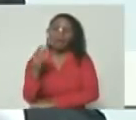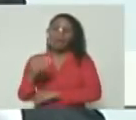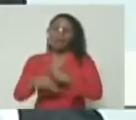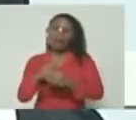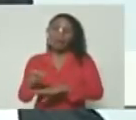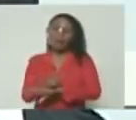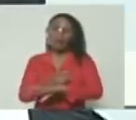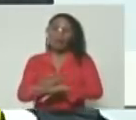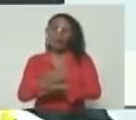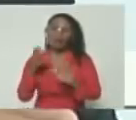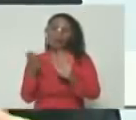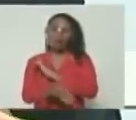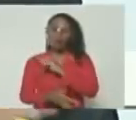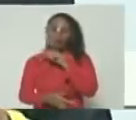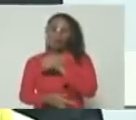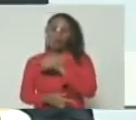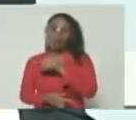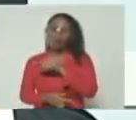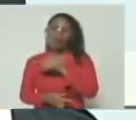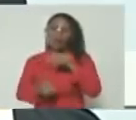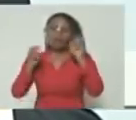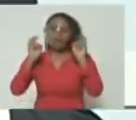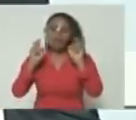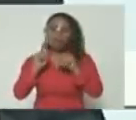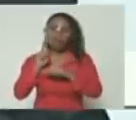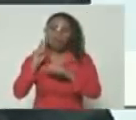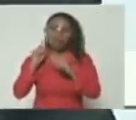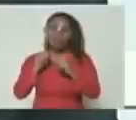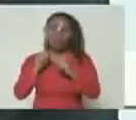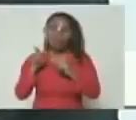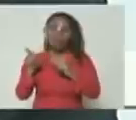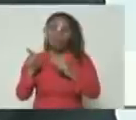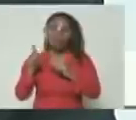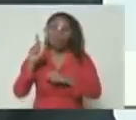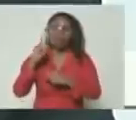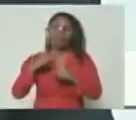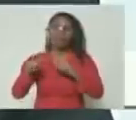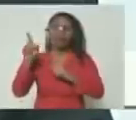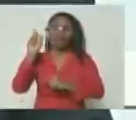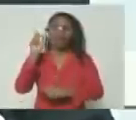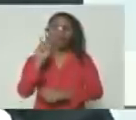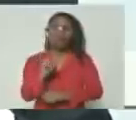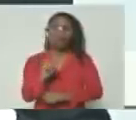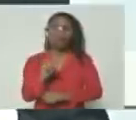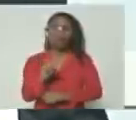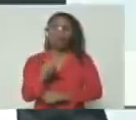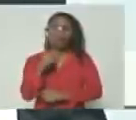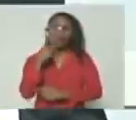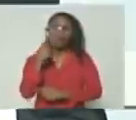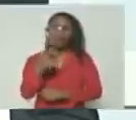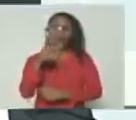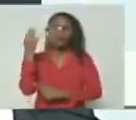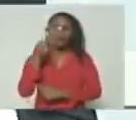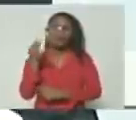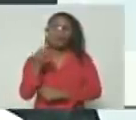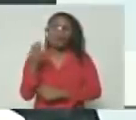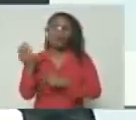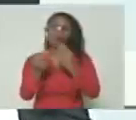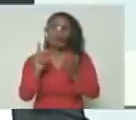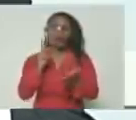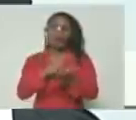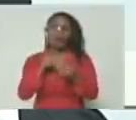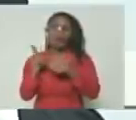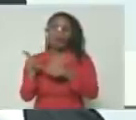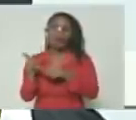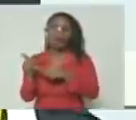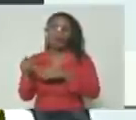gobierno, bueno, abordar ese tema puntualmente, pero también decirle la verdad a la gente cómo llegaron esas armas al